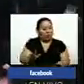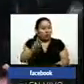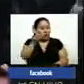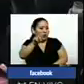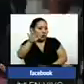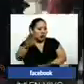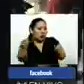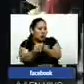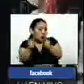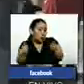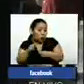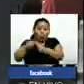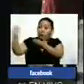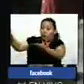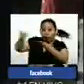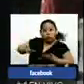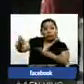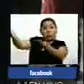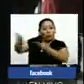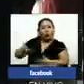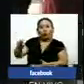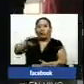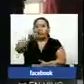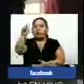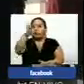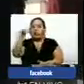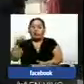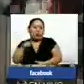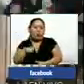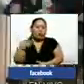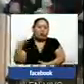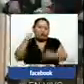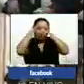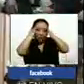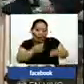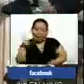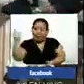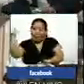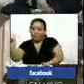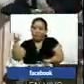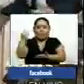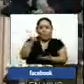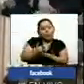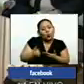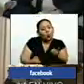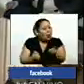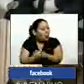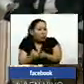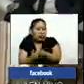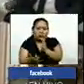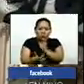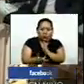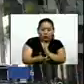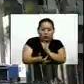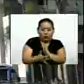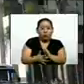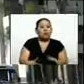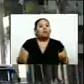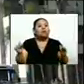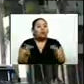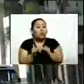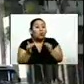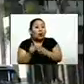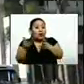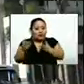millones de dólares en cooperación internacional, que no necesariamente son fondos, sino respaldo técnico. Algo similar